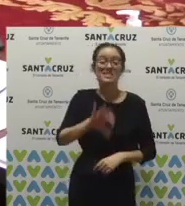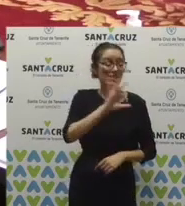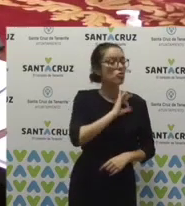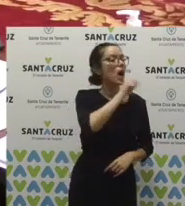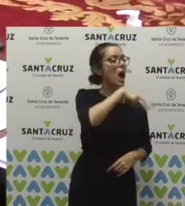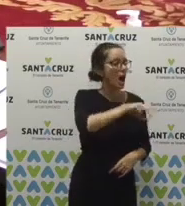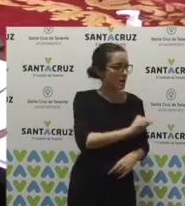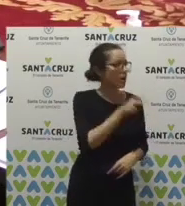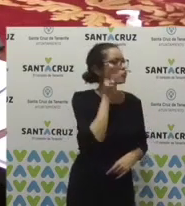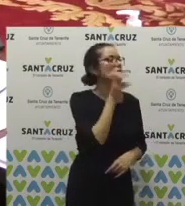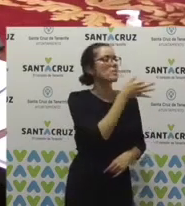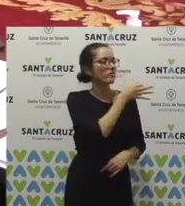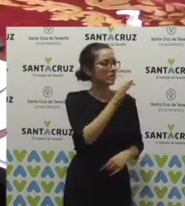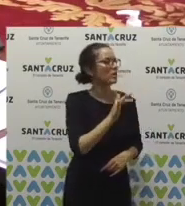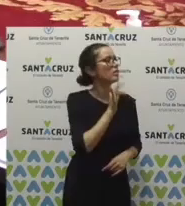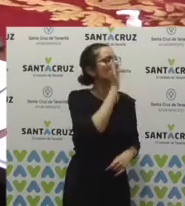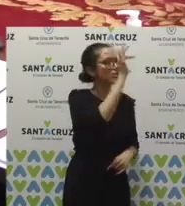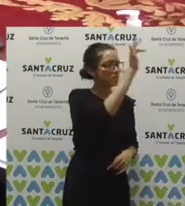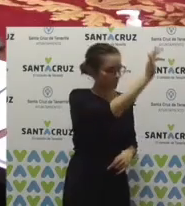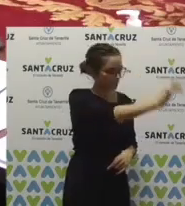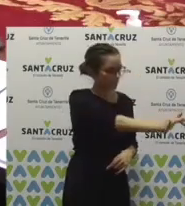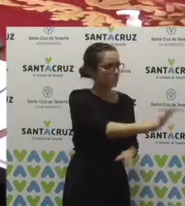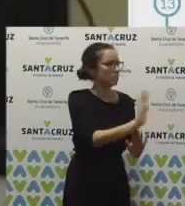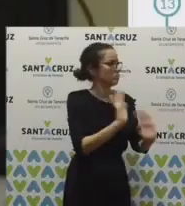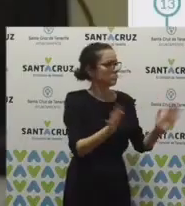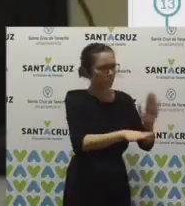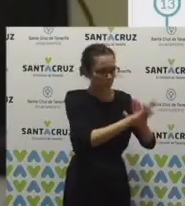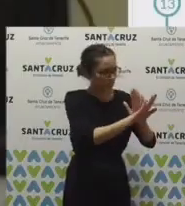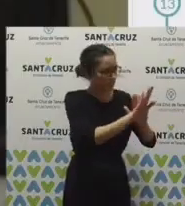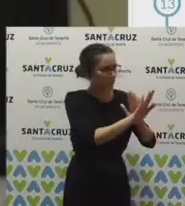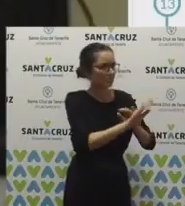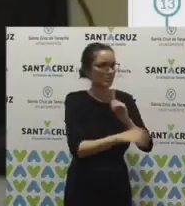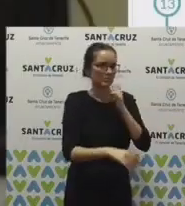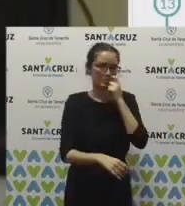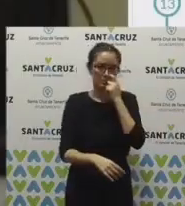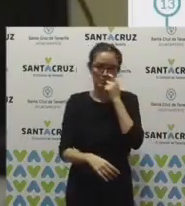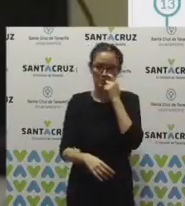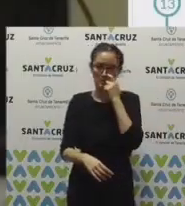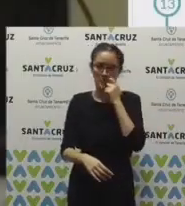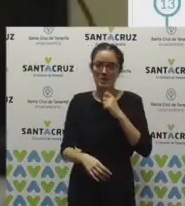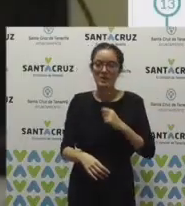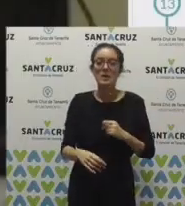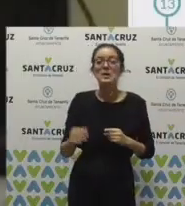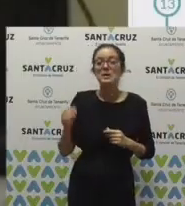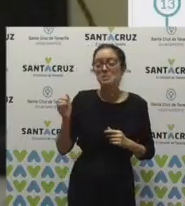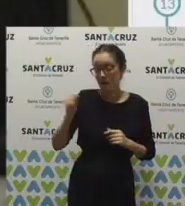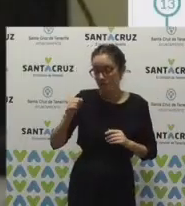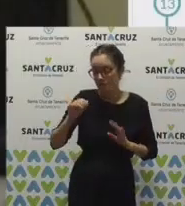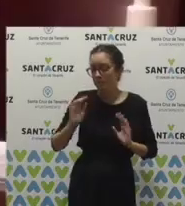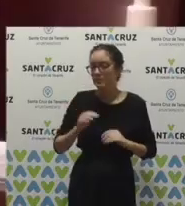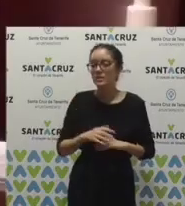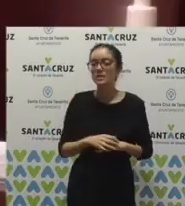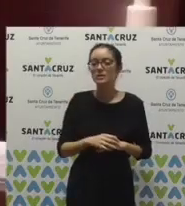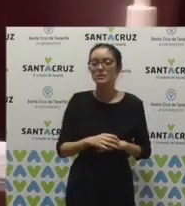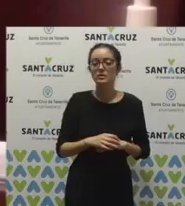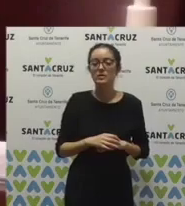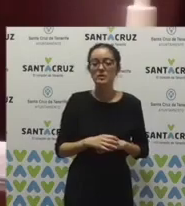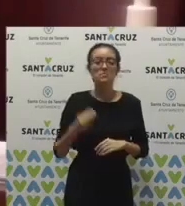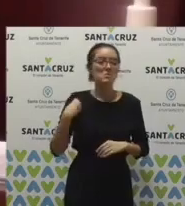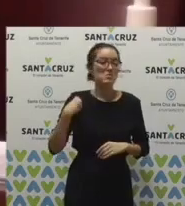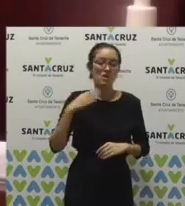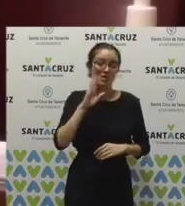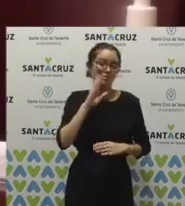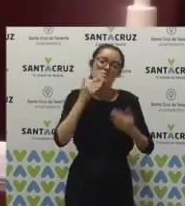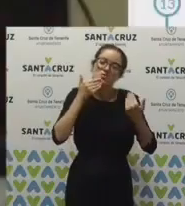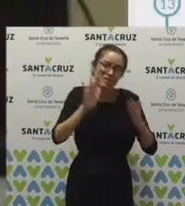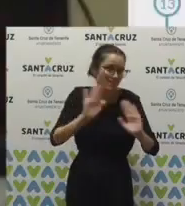tiene usted la palabra no debe escuchar a nadie más que usted misma pues bien en este sentido lo que acabo de decir muchas